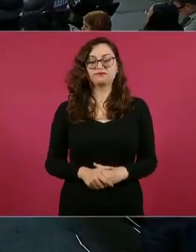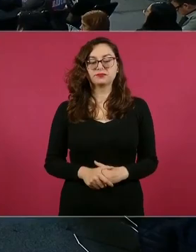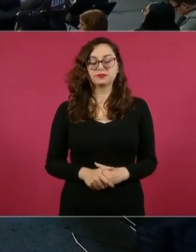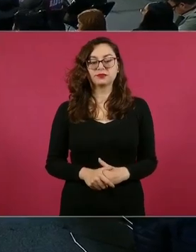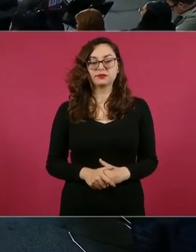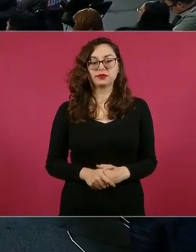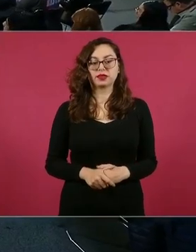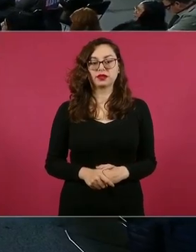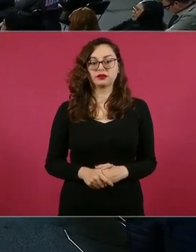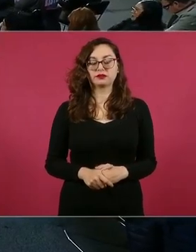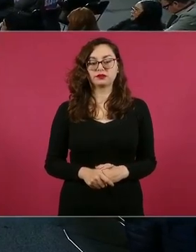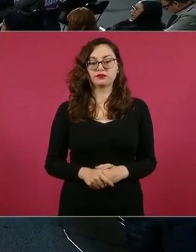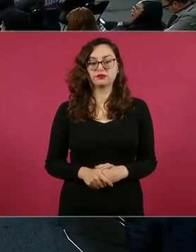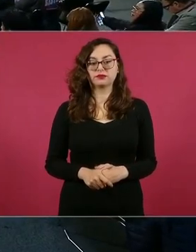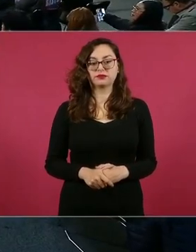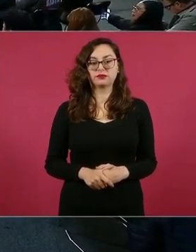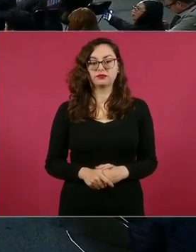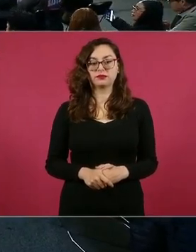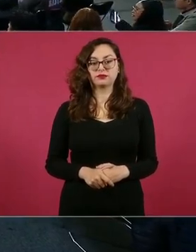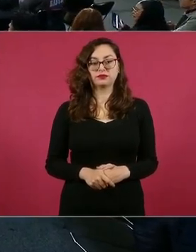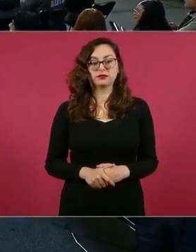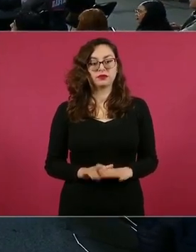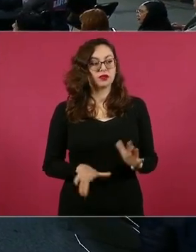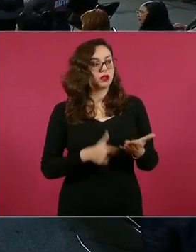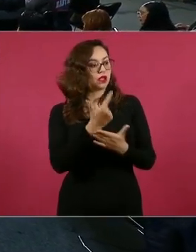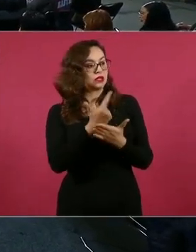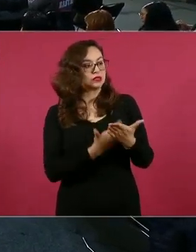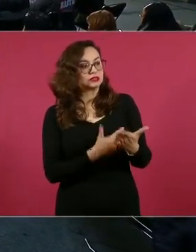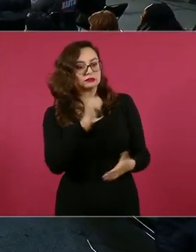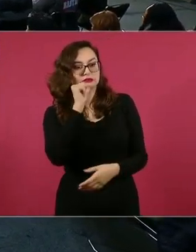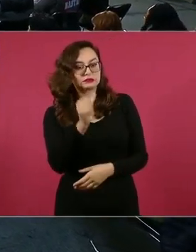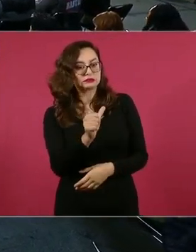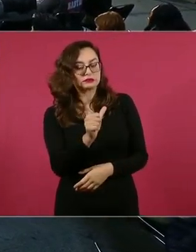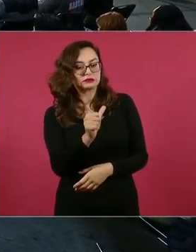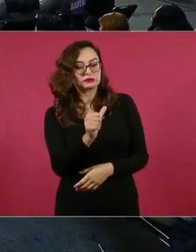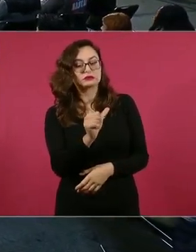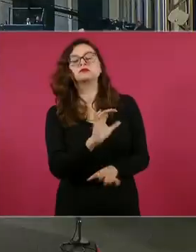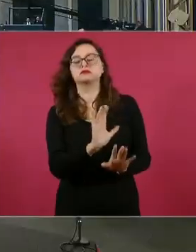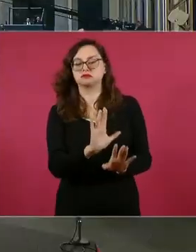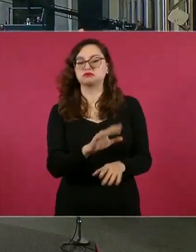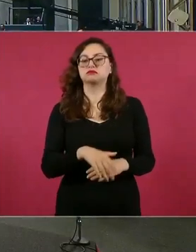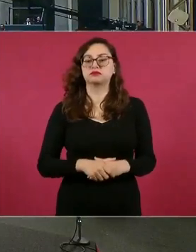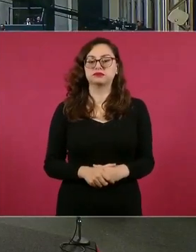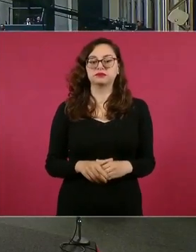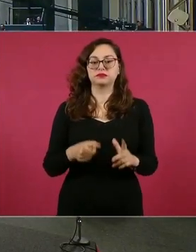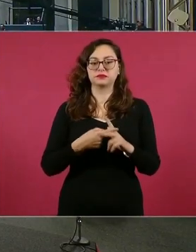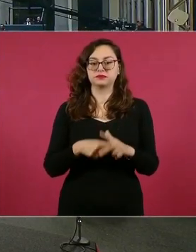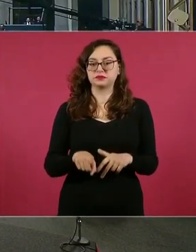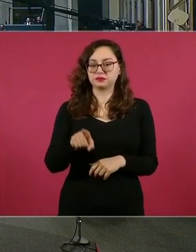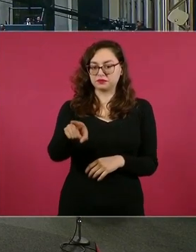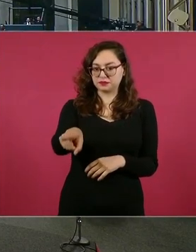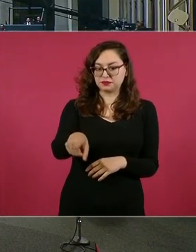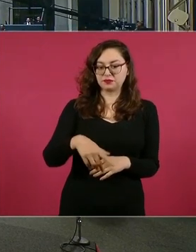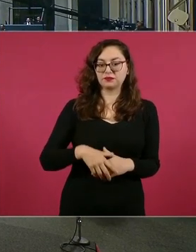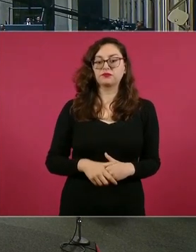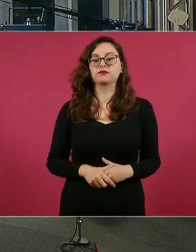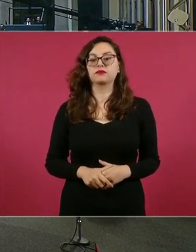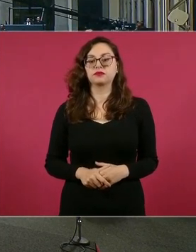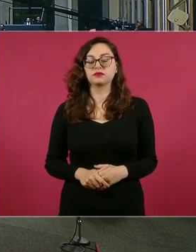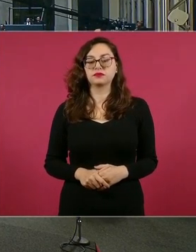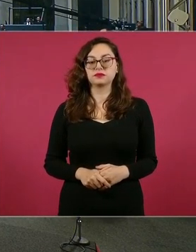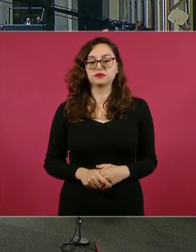informar quedamos no quedaron pendiente verad nadie entonces empezamos contigo